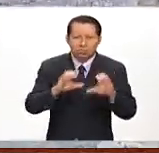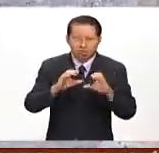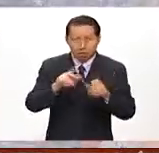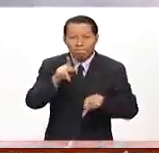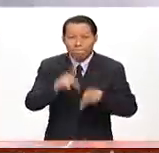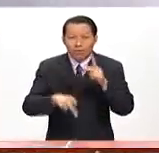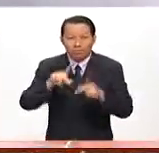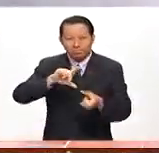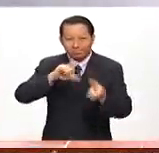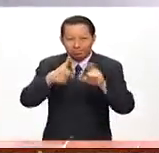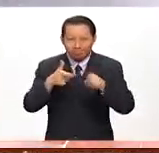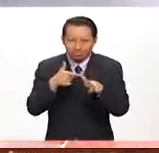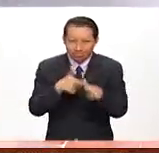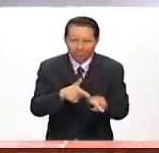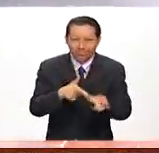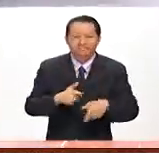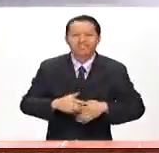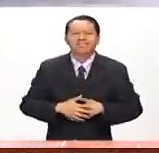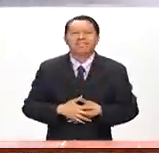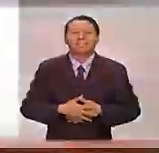pausa, esto es México al Día.